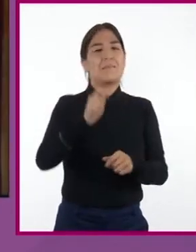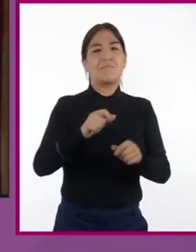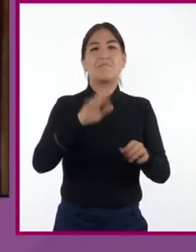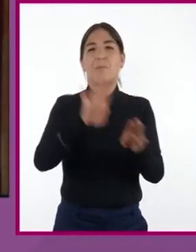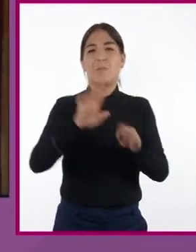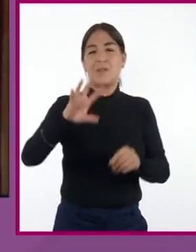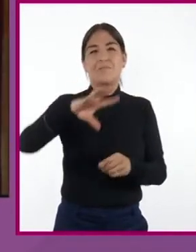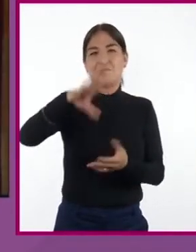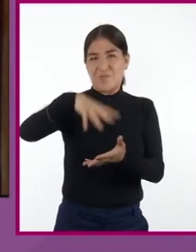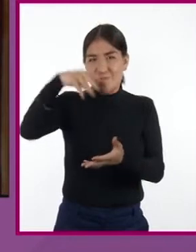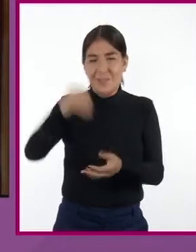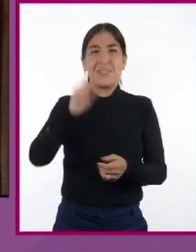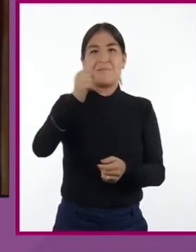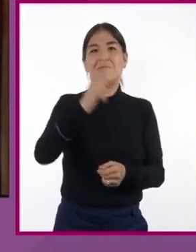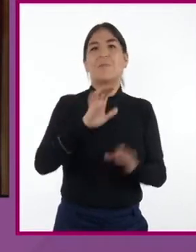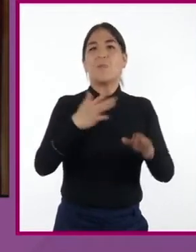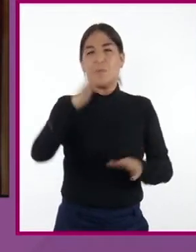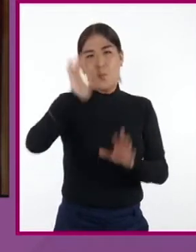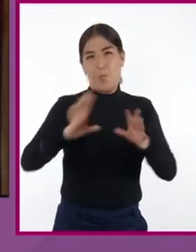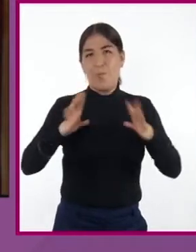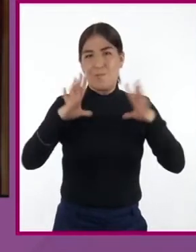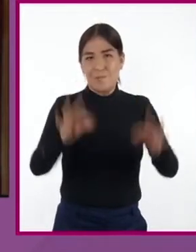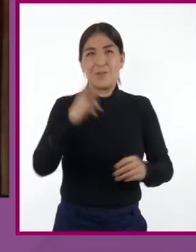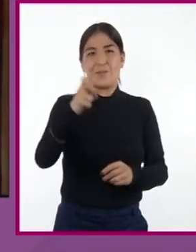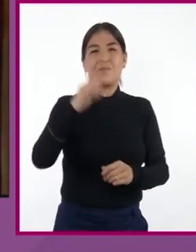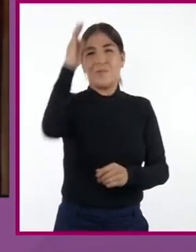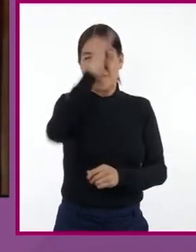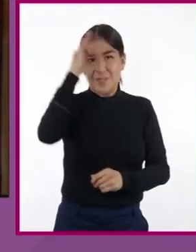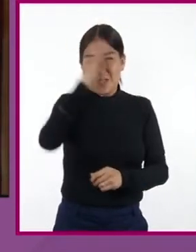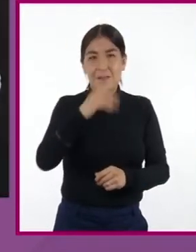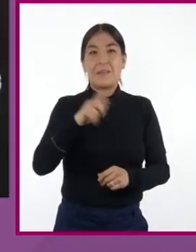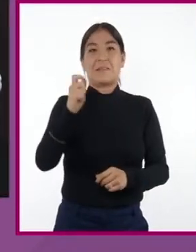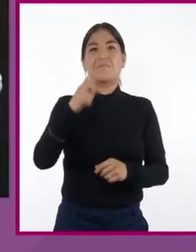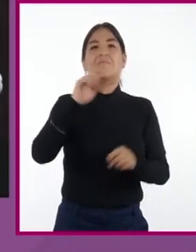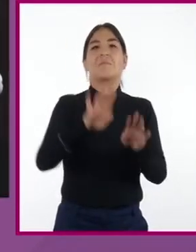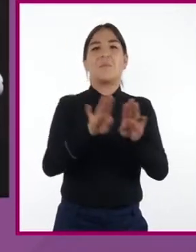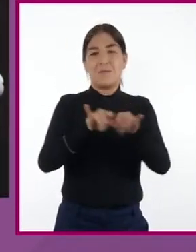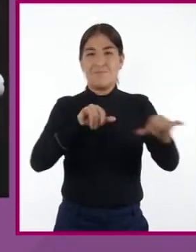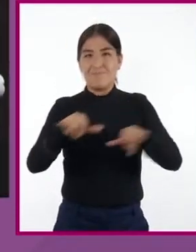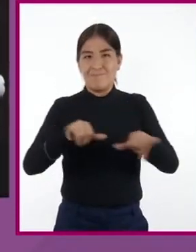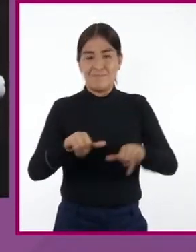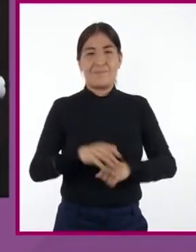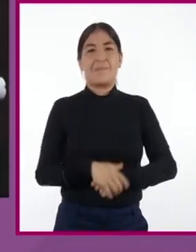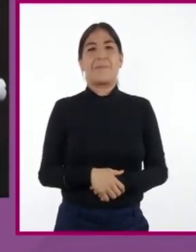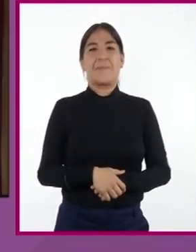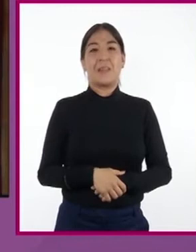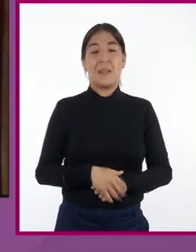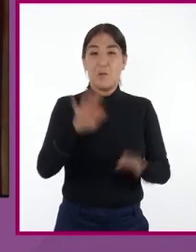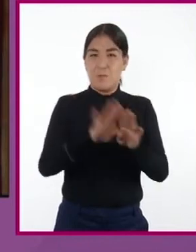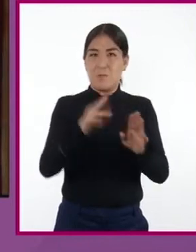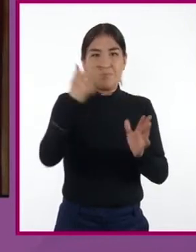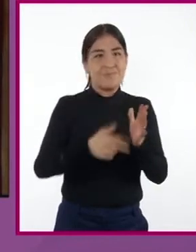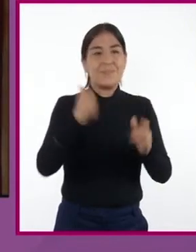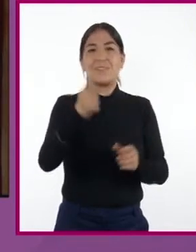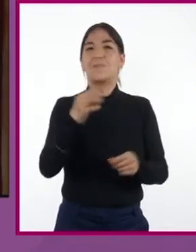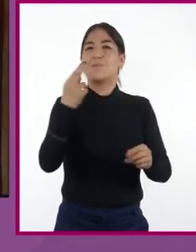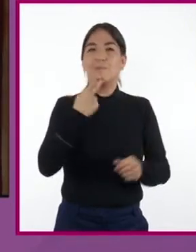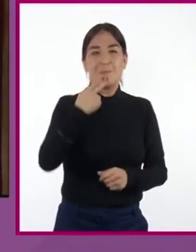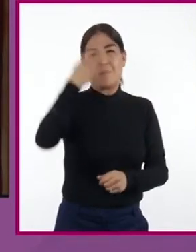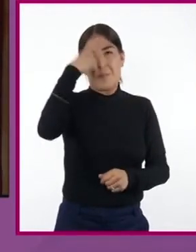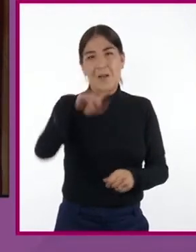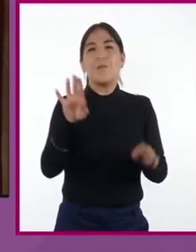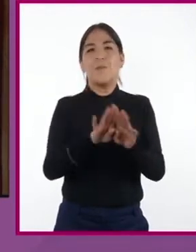analítica, fundador de la filosofía moderna y creador del denominado plano cartesiano, una herramienta fundamental para